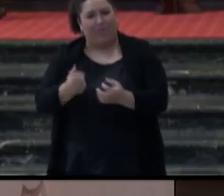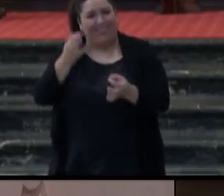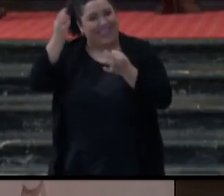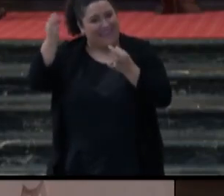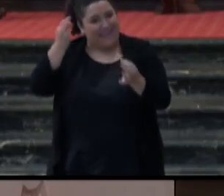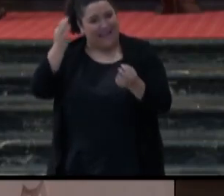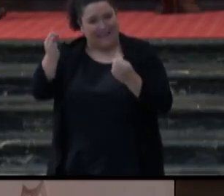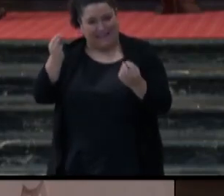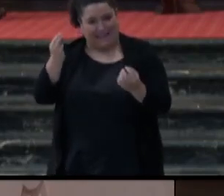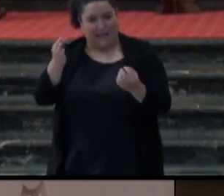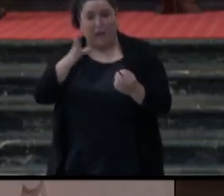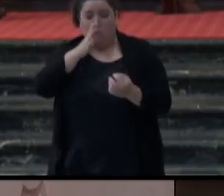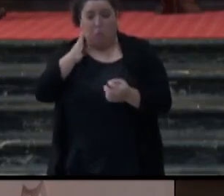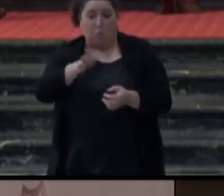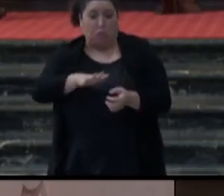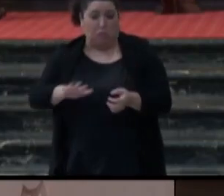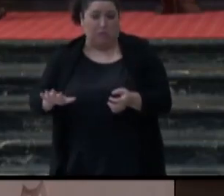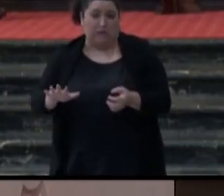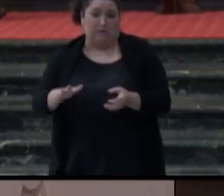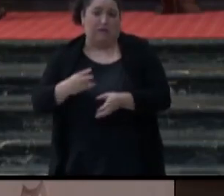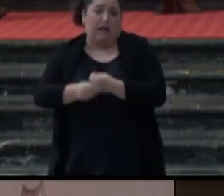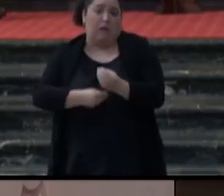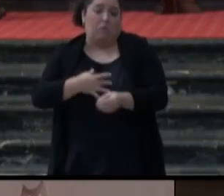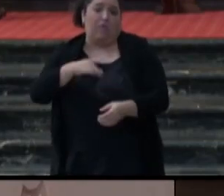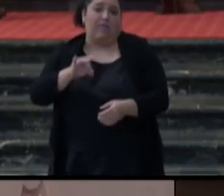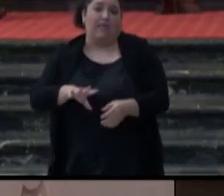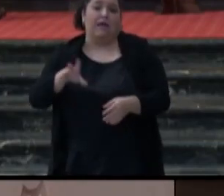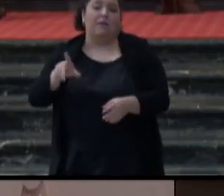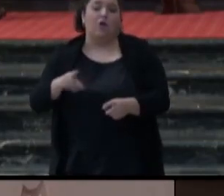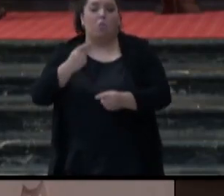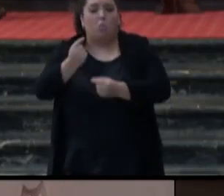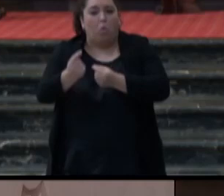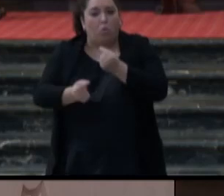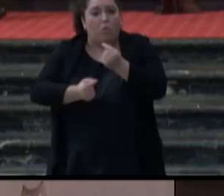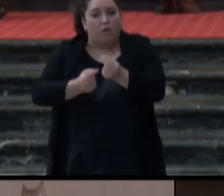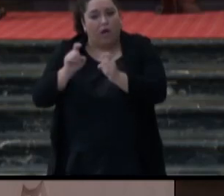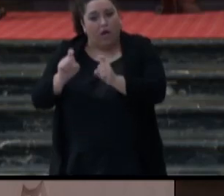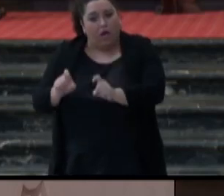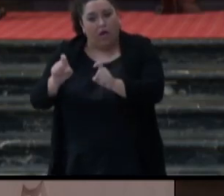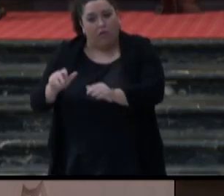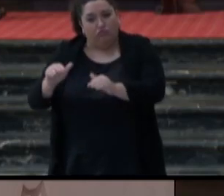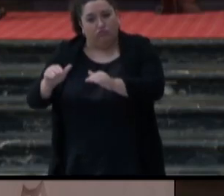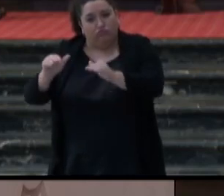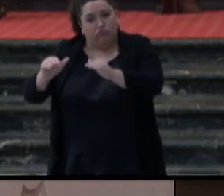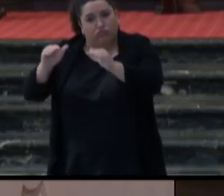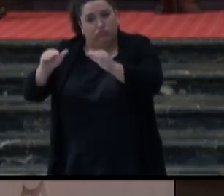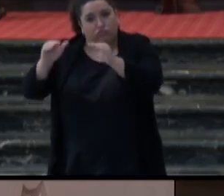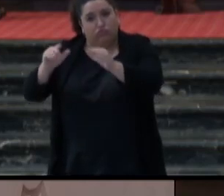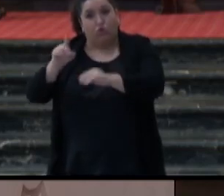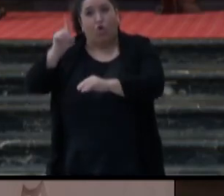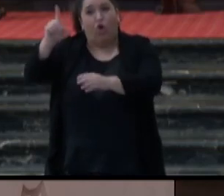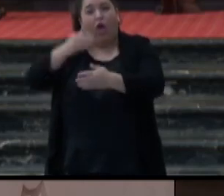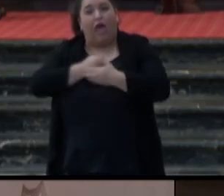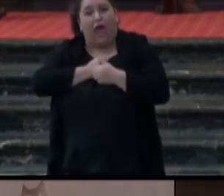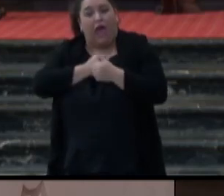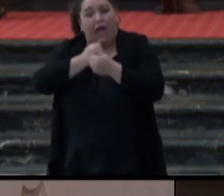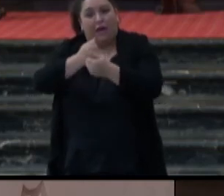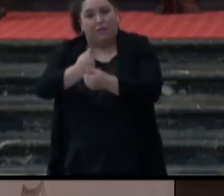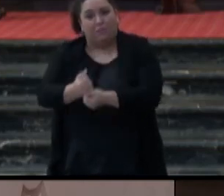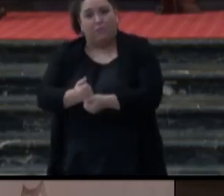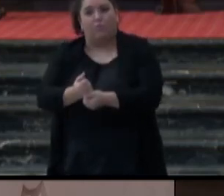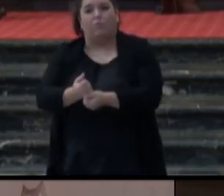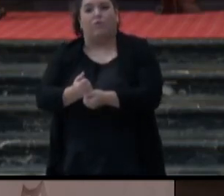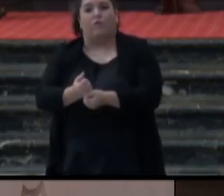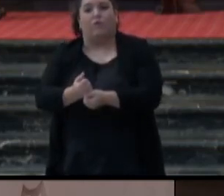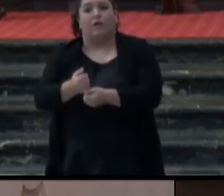Porque qué puede hacer un niño pero fue de esta manera educándose en el amor a Dios Lee uno sus obras o